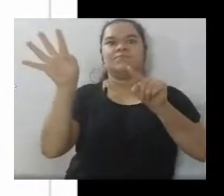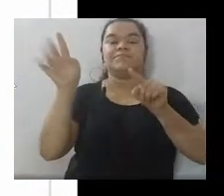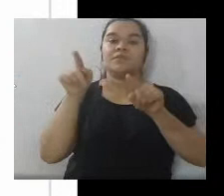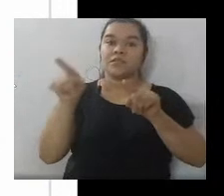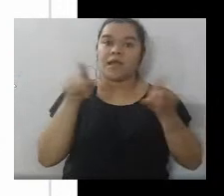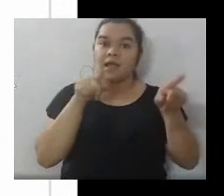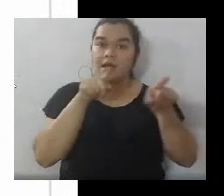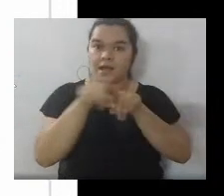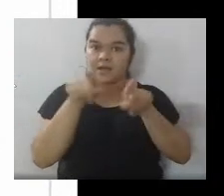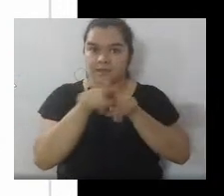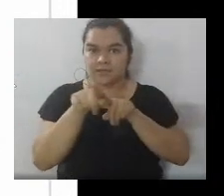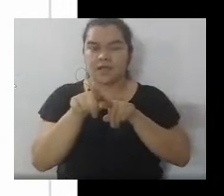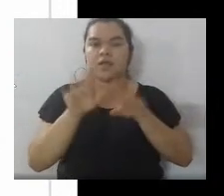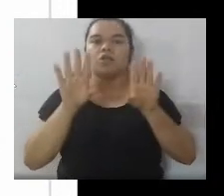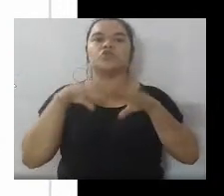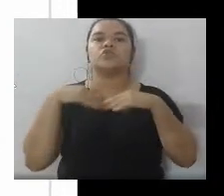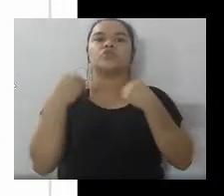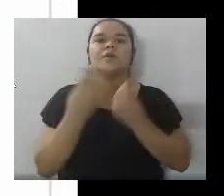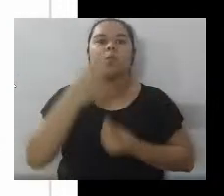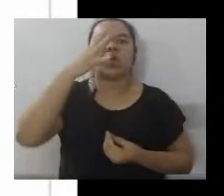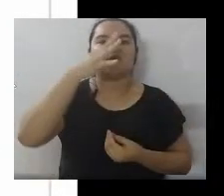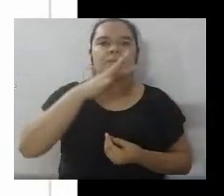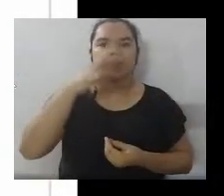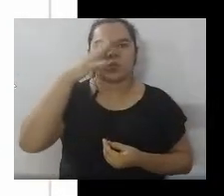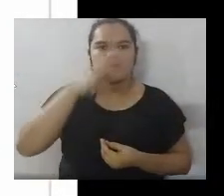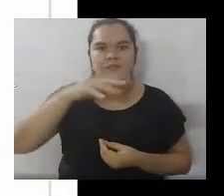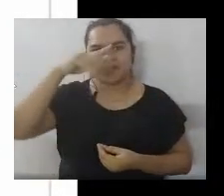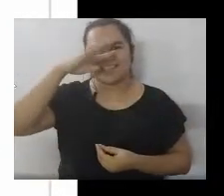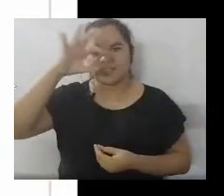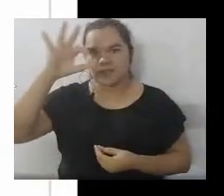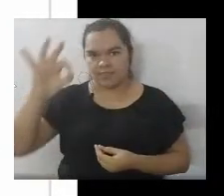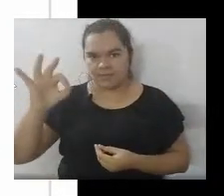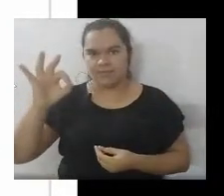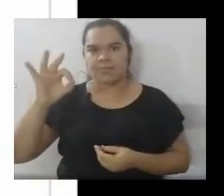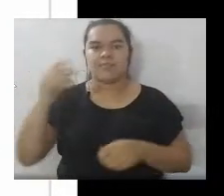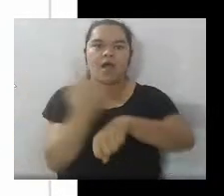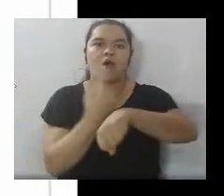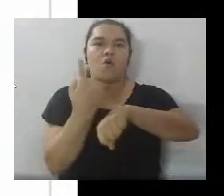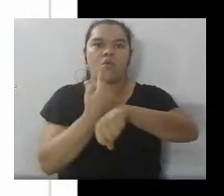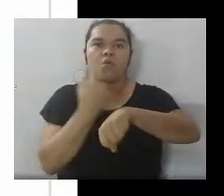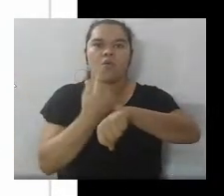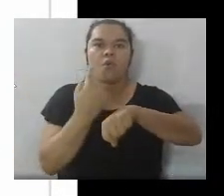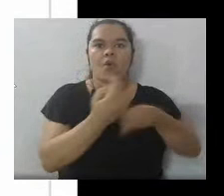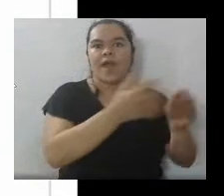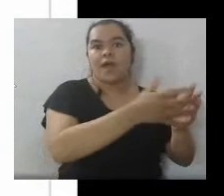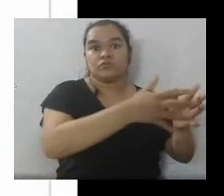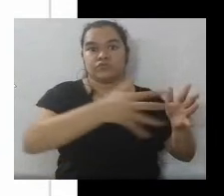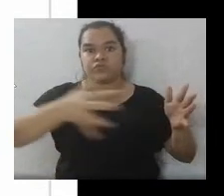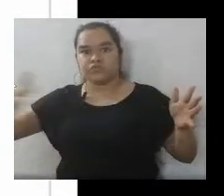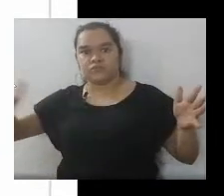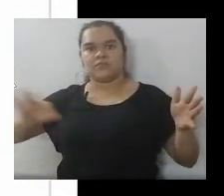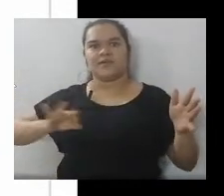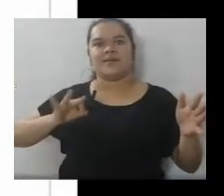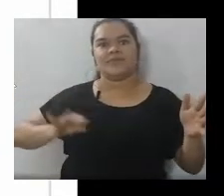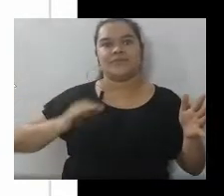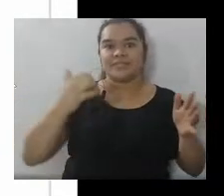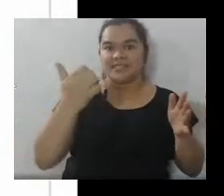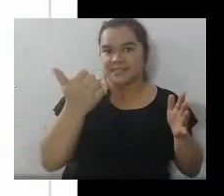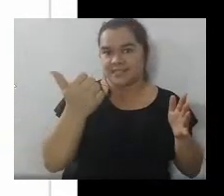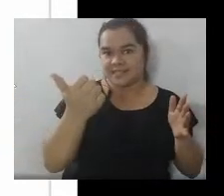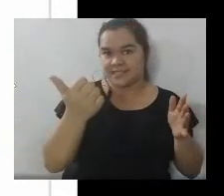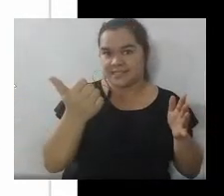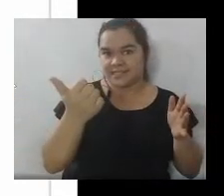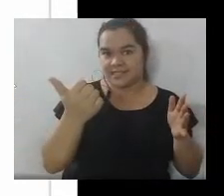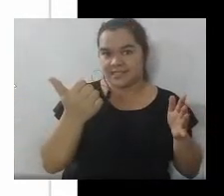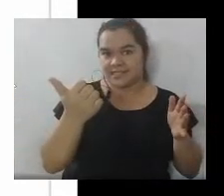de 4.470 horas distribuidas en 6 años de carrera. Es una